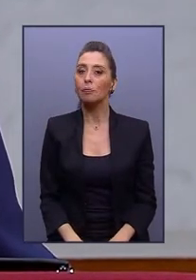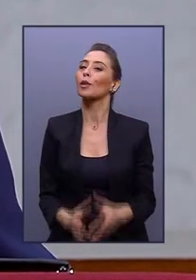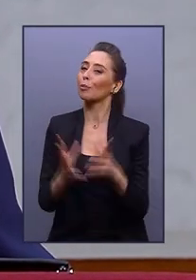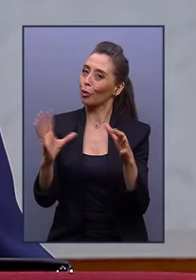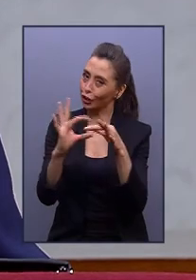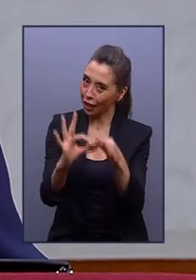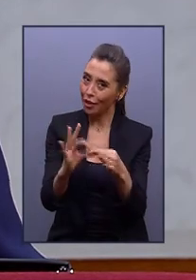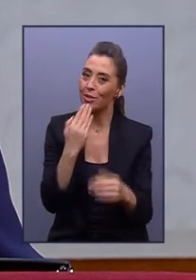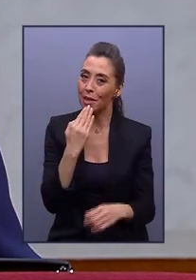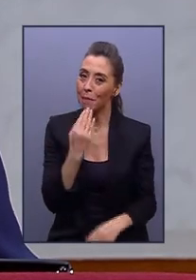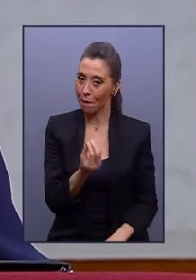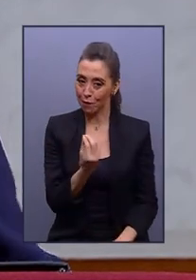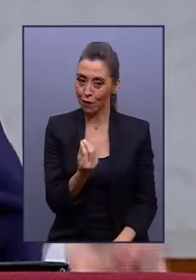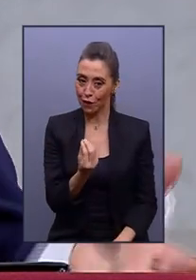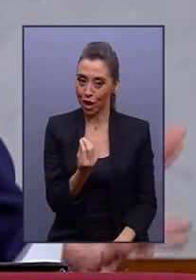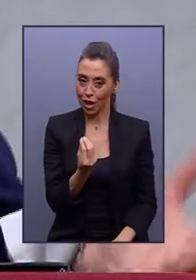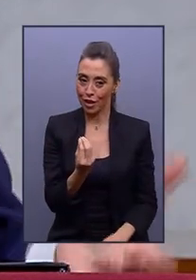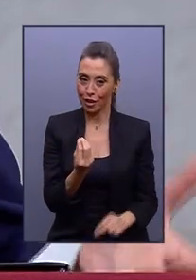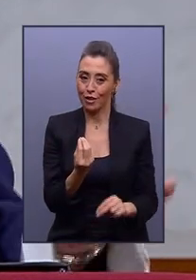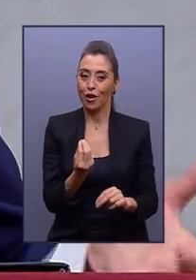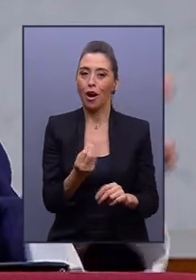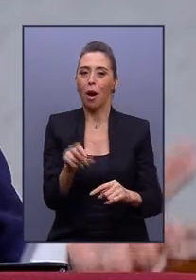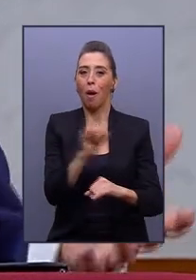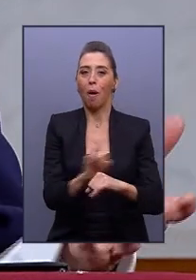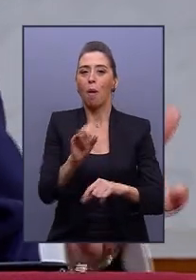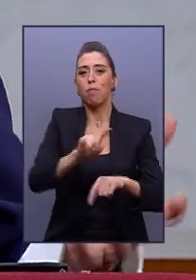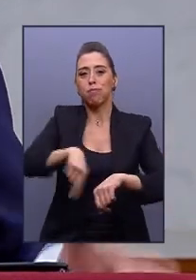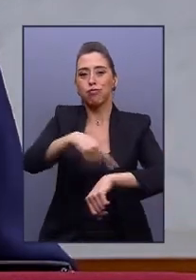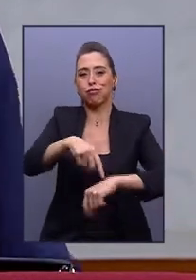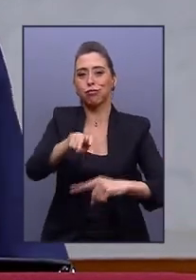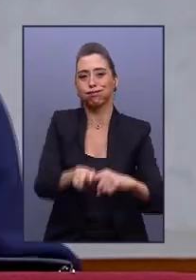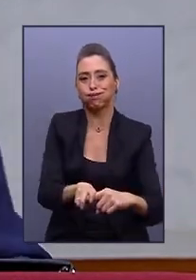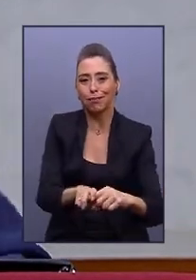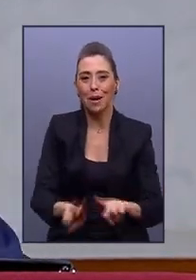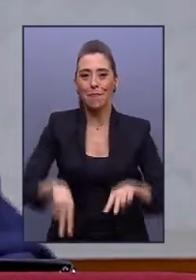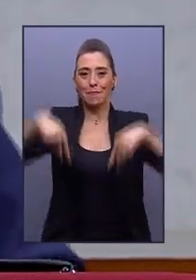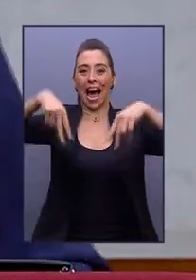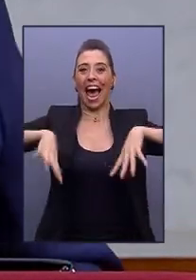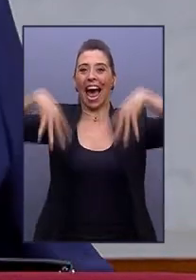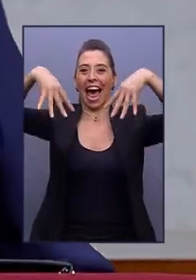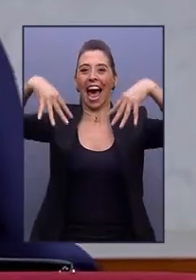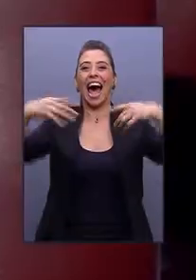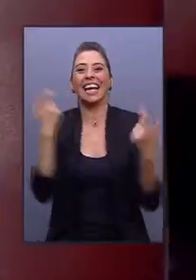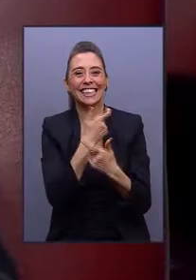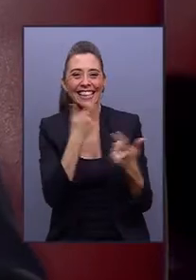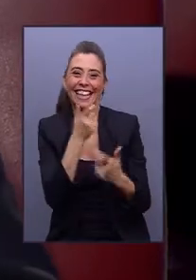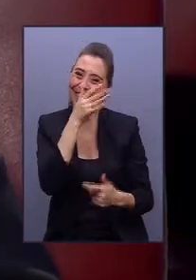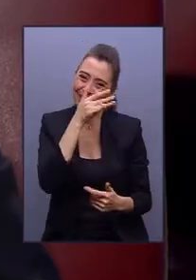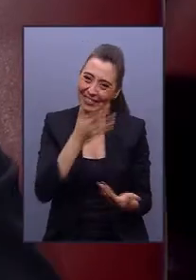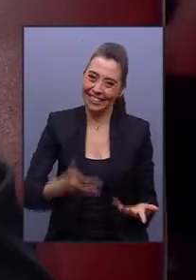Muchas gracias, pero también es bueno pararse después de tanto rato sentado, me imagino.